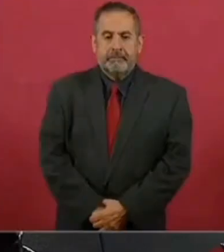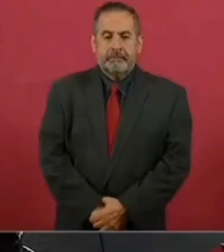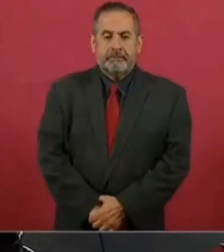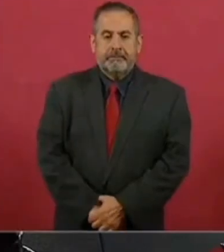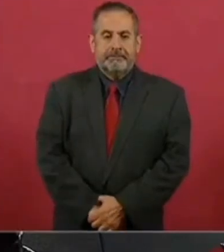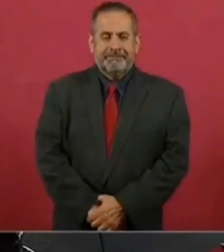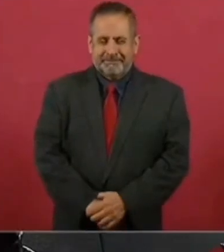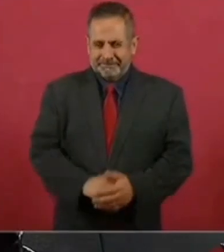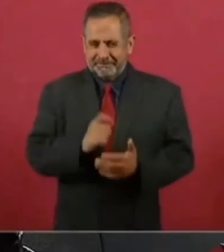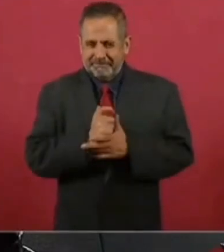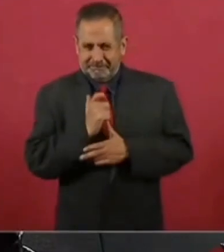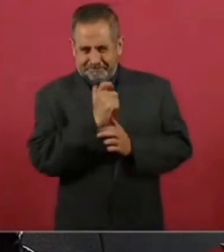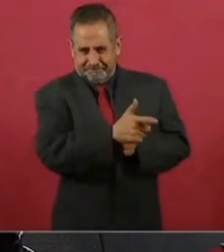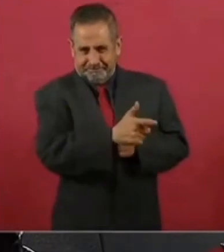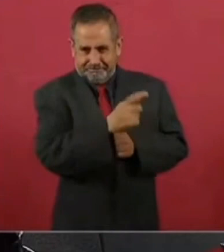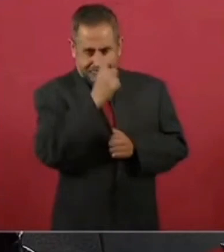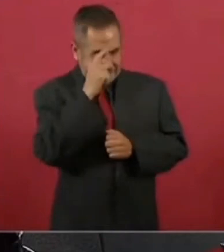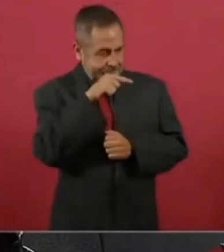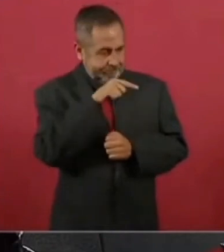vean